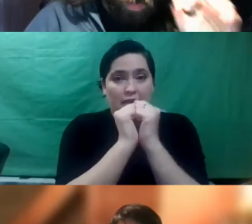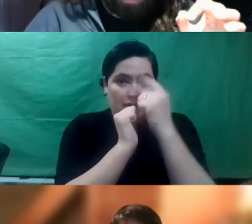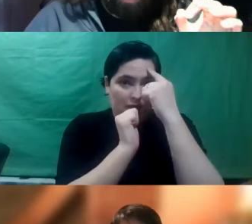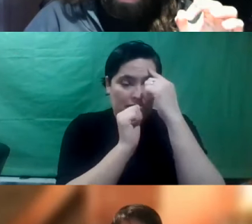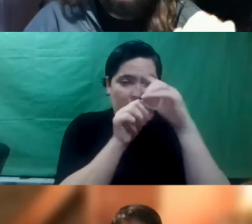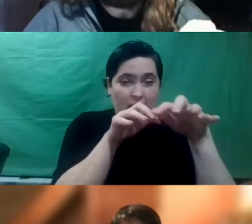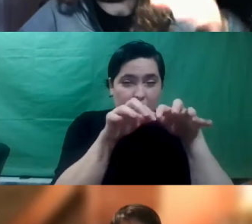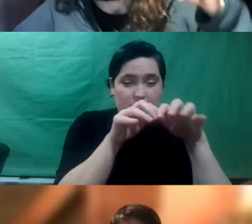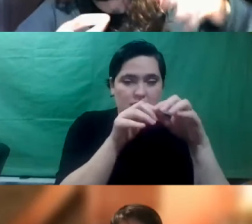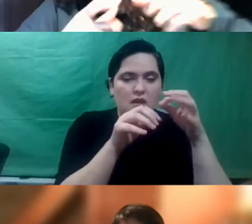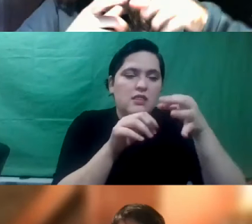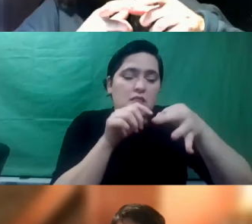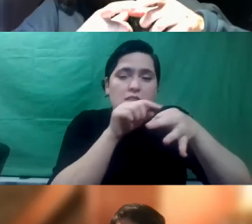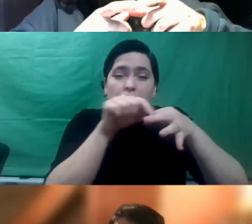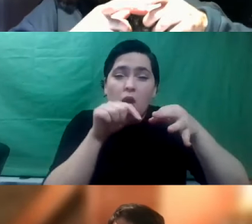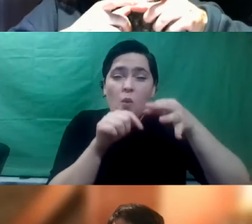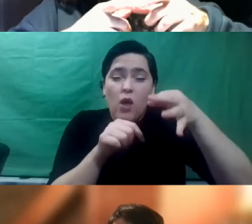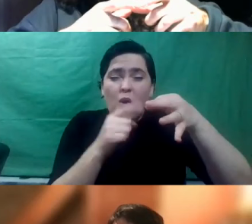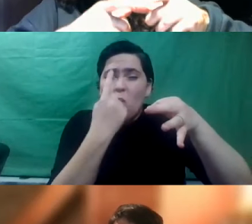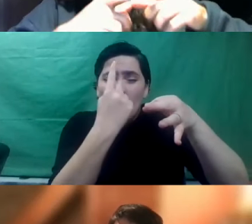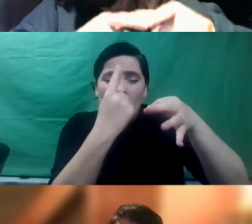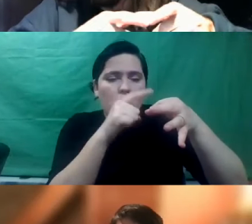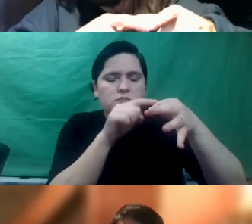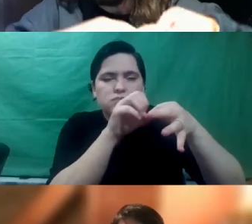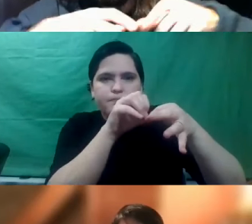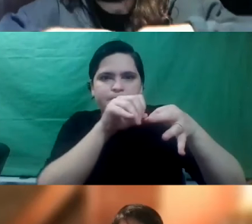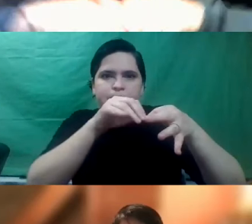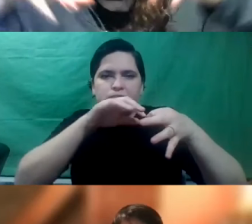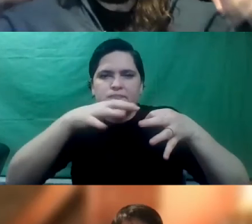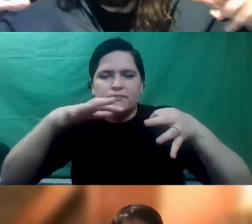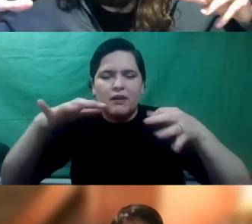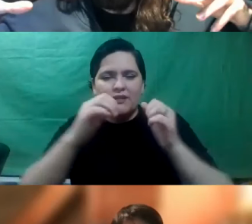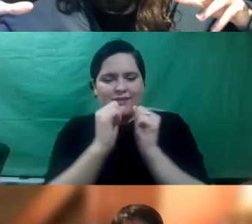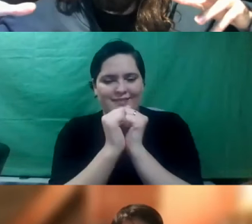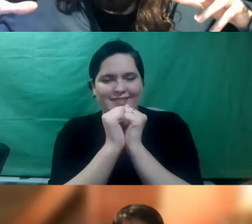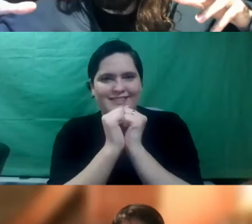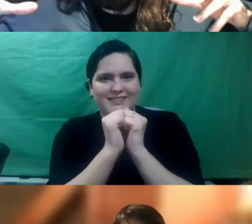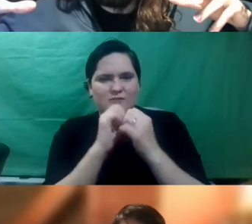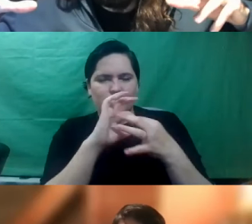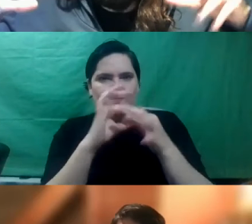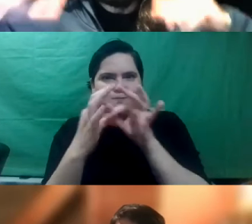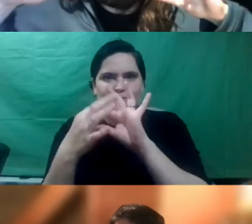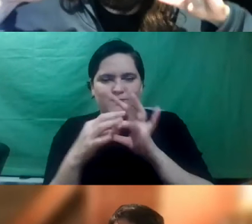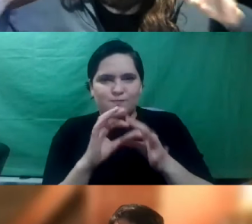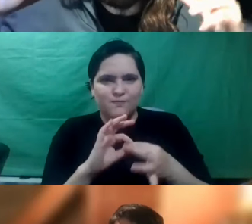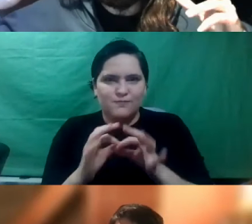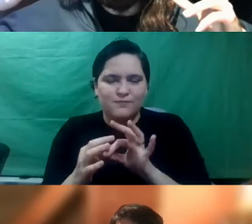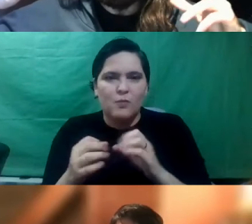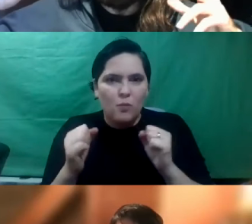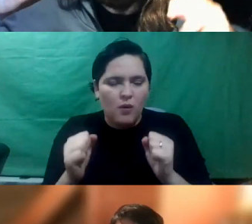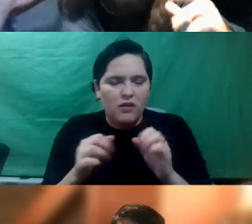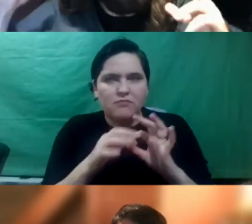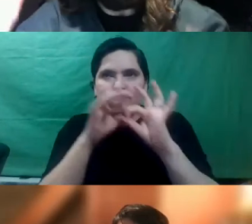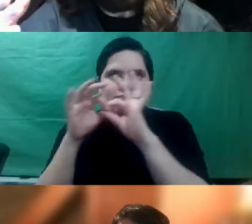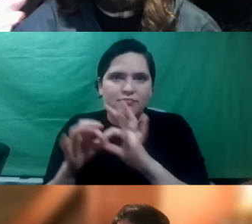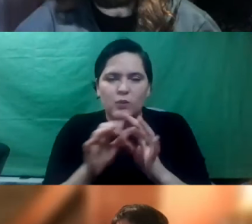de neurona única, a nivel de región cerebral, a nivel de interacciones de cerebro, vincular todas esas